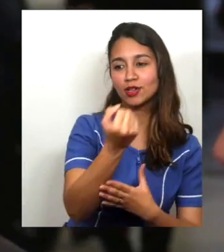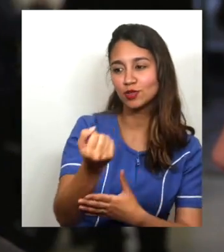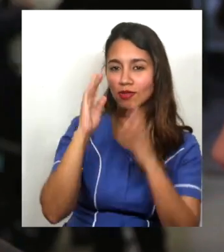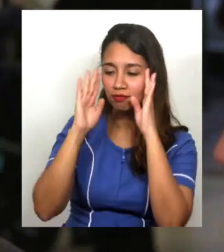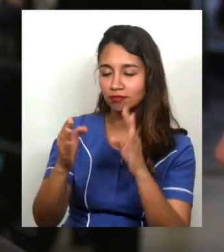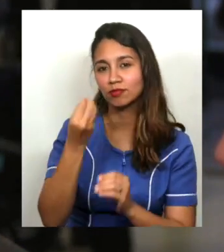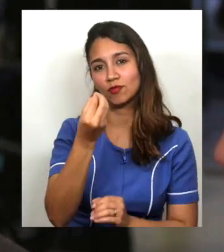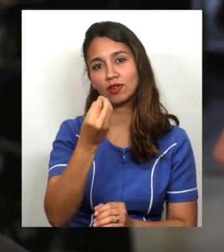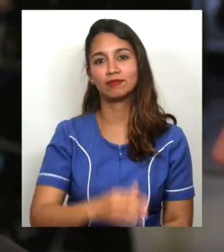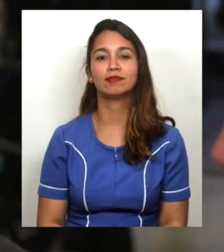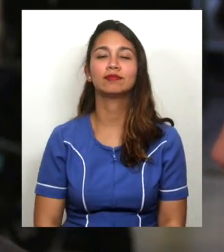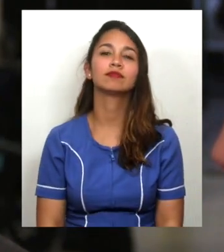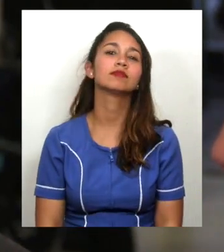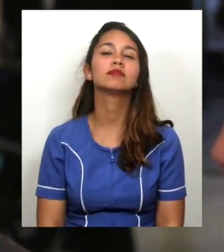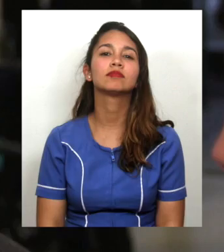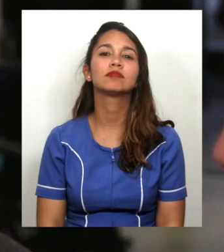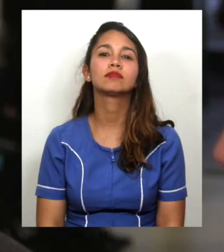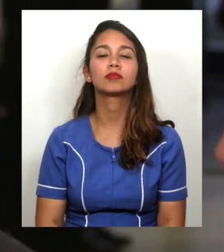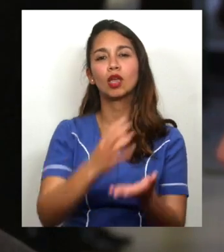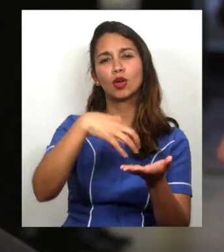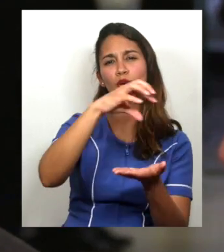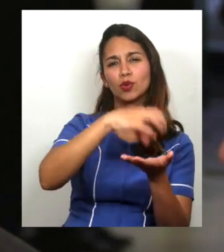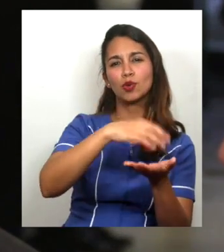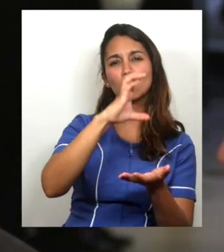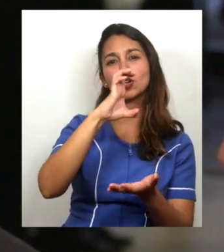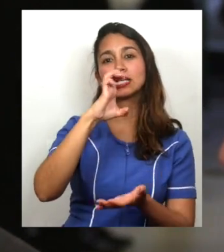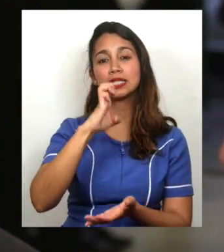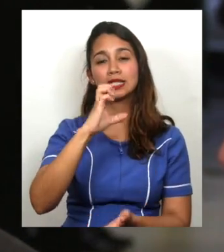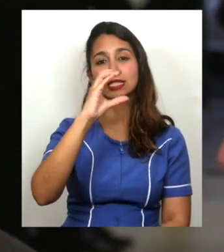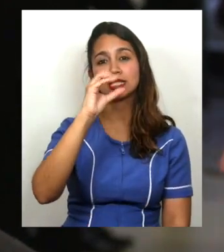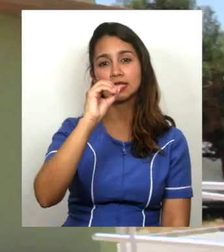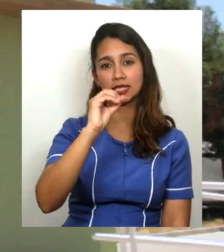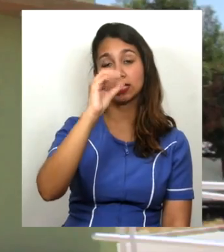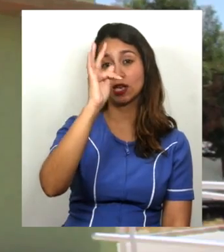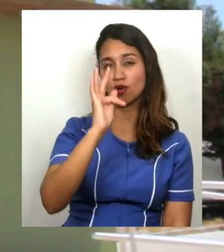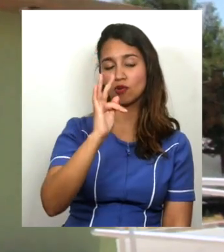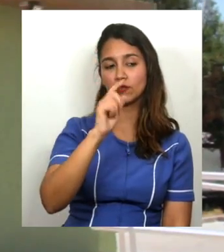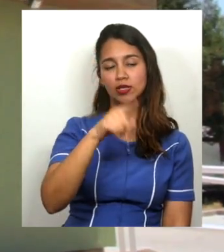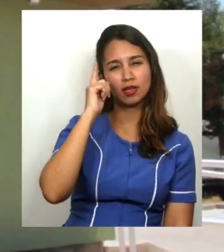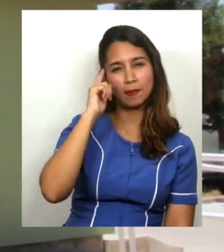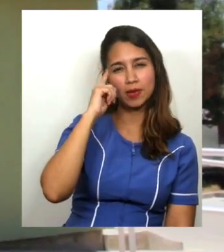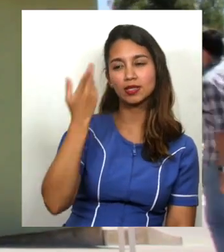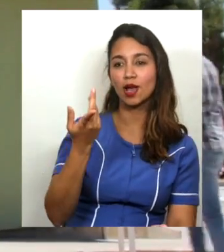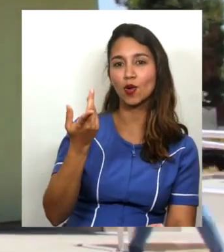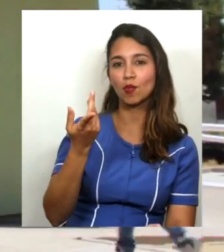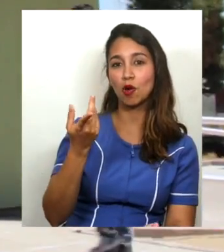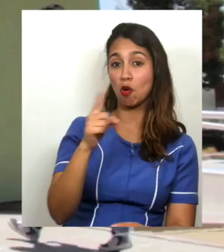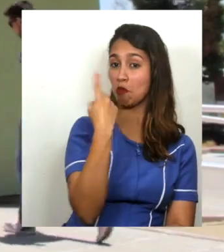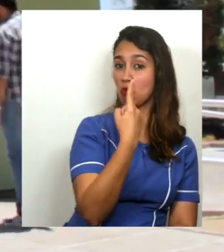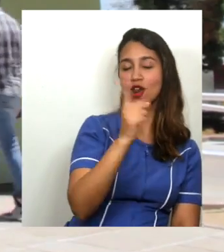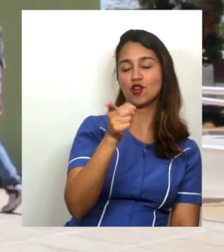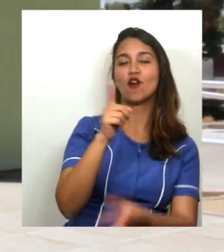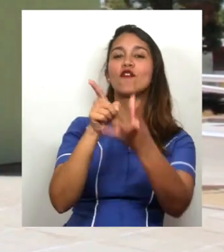todo el equipamiento y también con una buena atención, que es lo que es más importante en los planes futuros. Los Centros Comunitarios de Salud